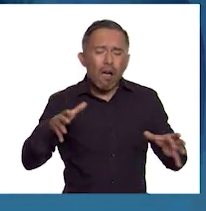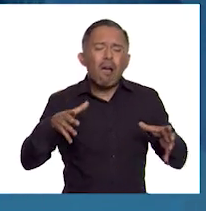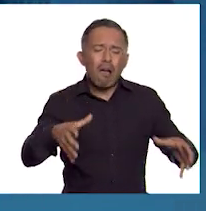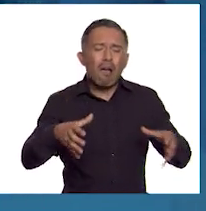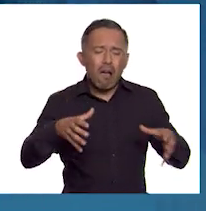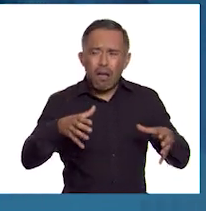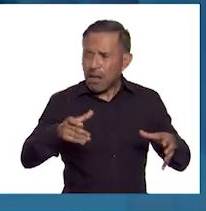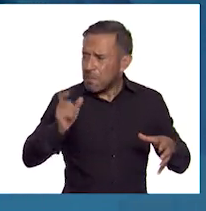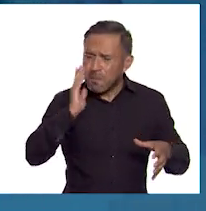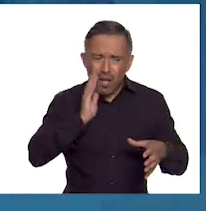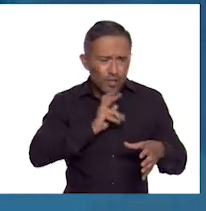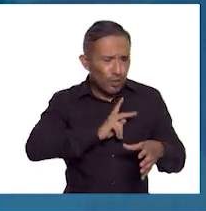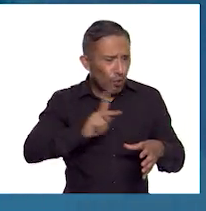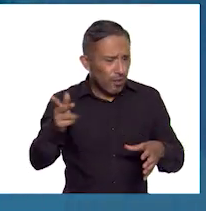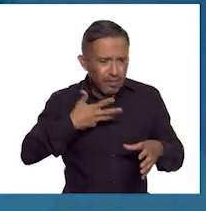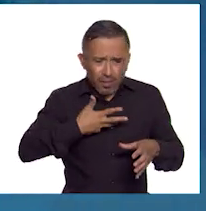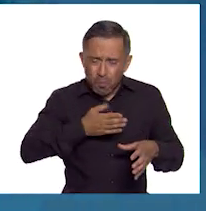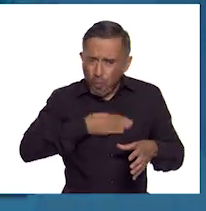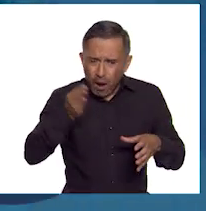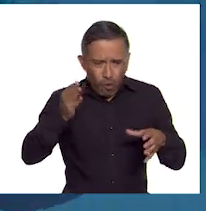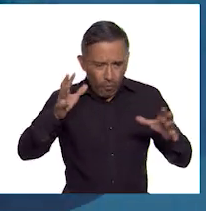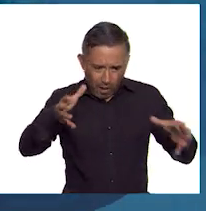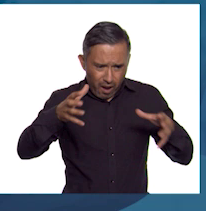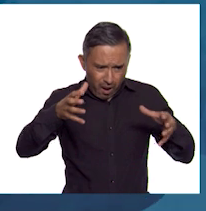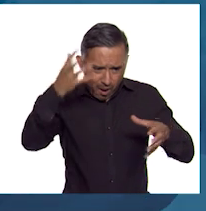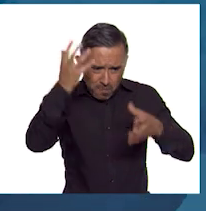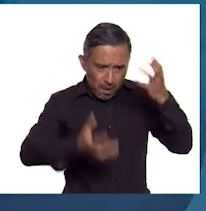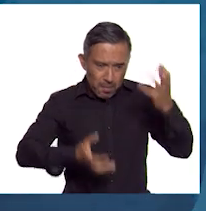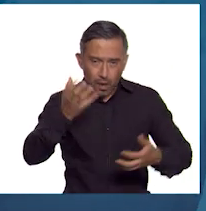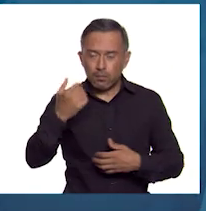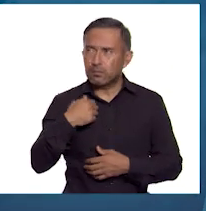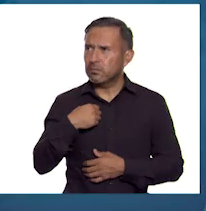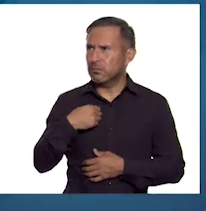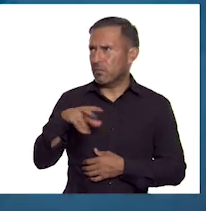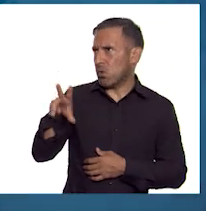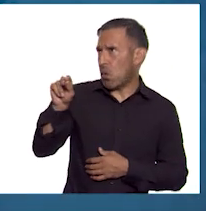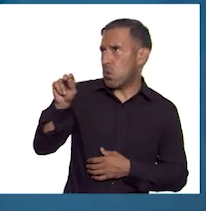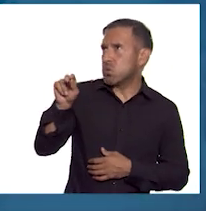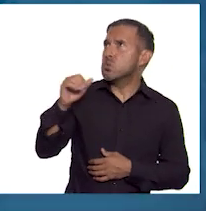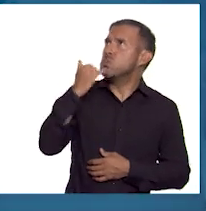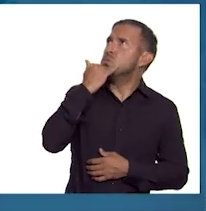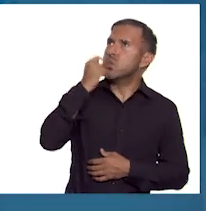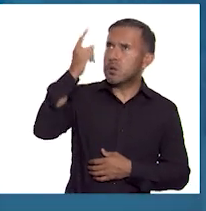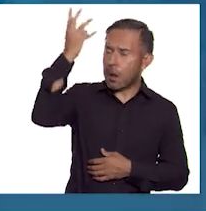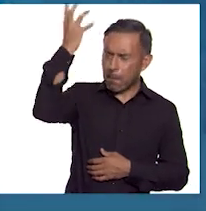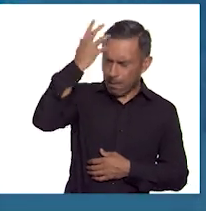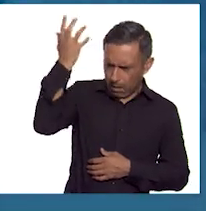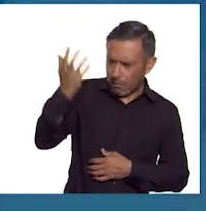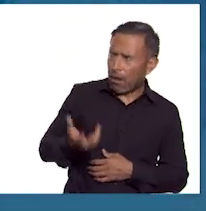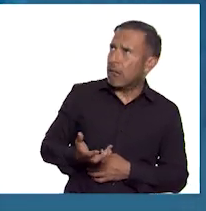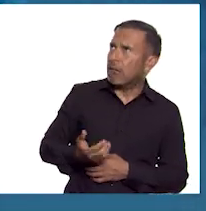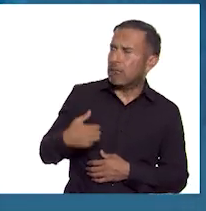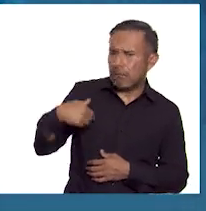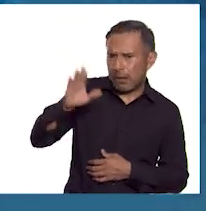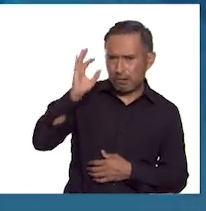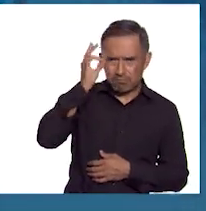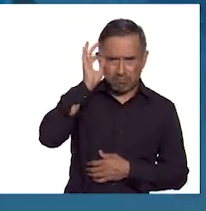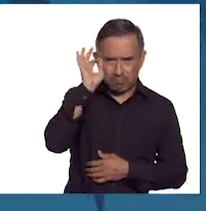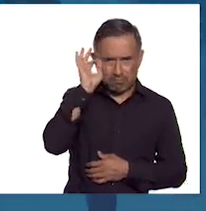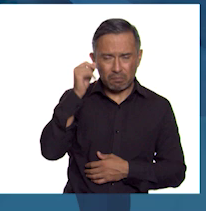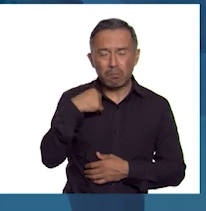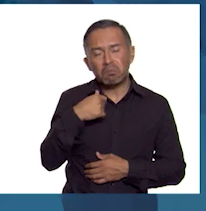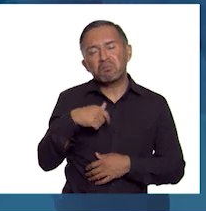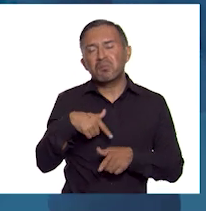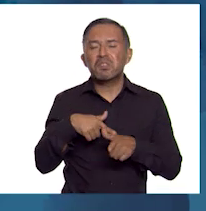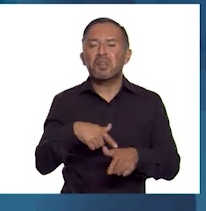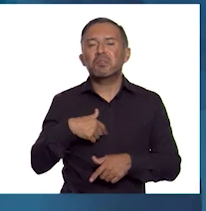todas maduras! No, respondió, podría caerme una en la cabeza. Y siguió andando.